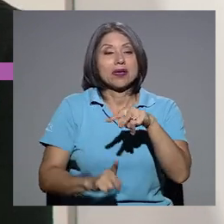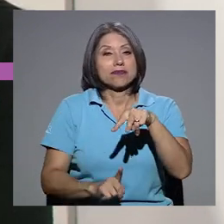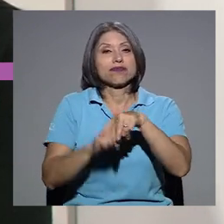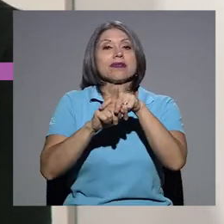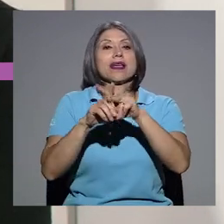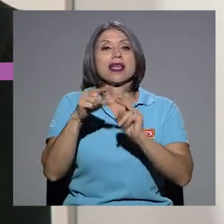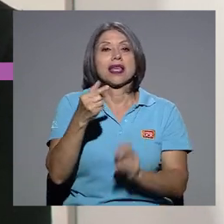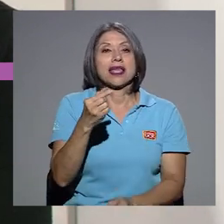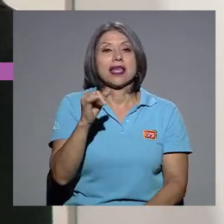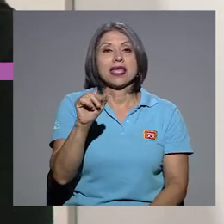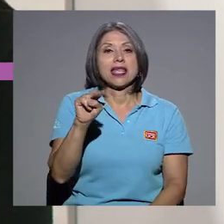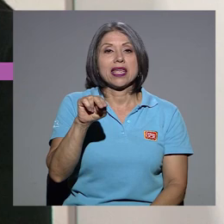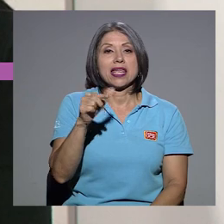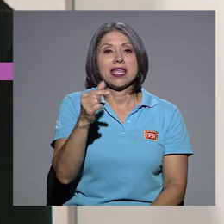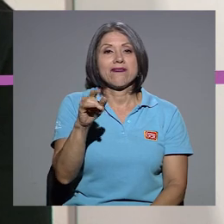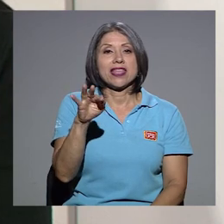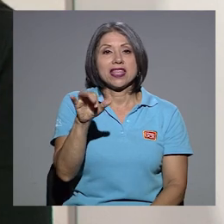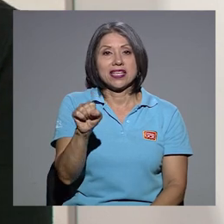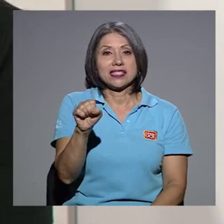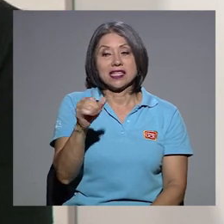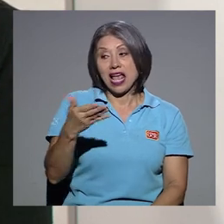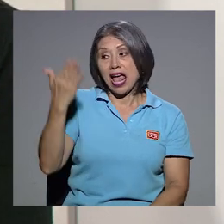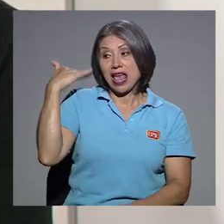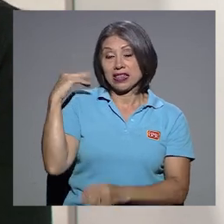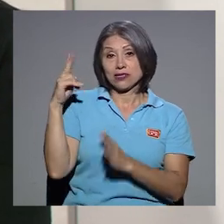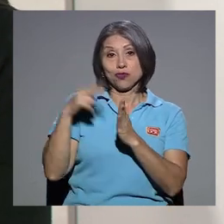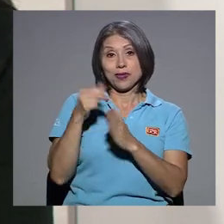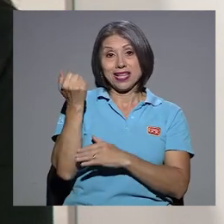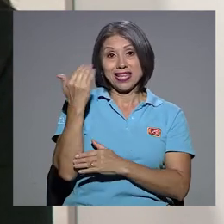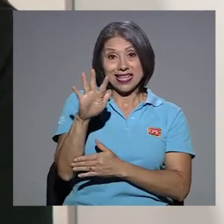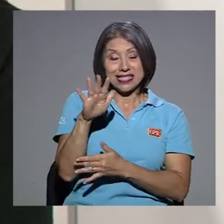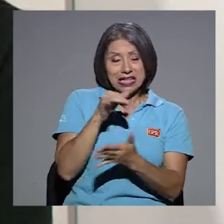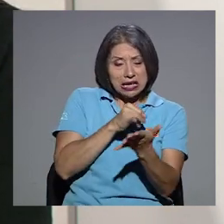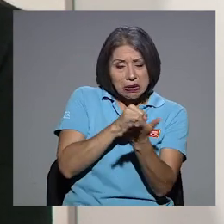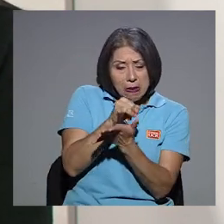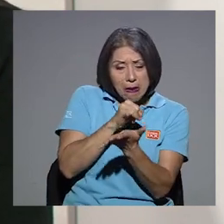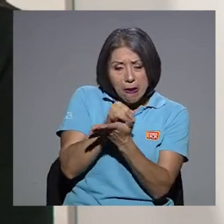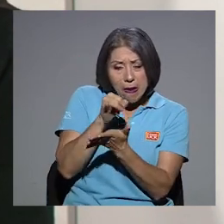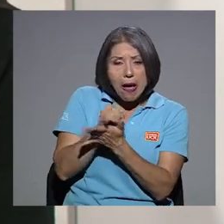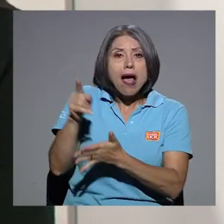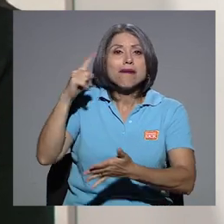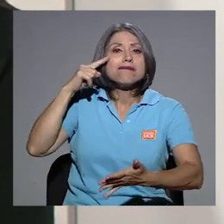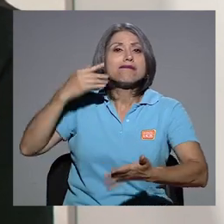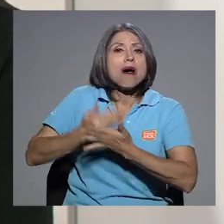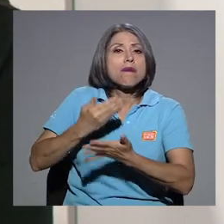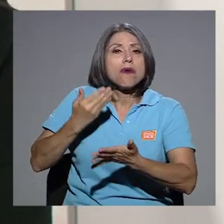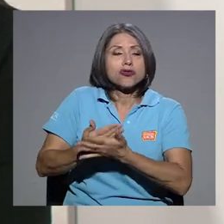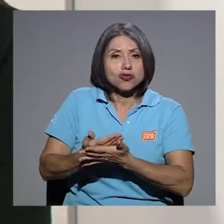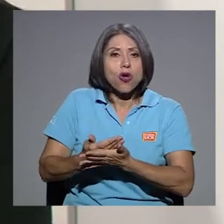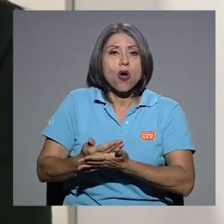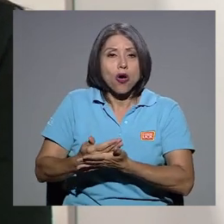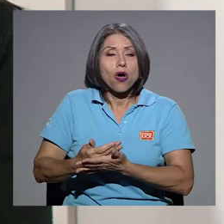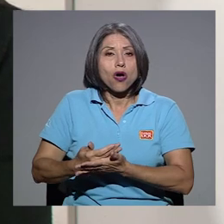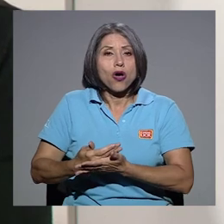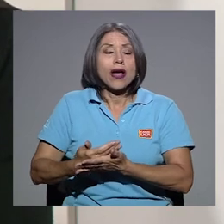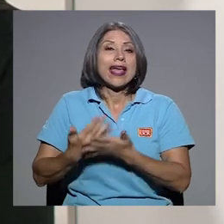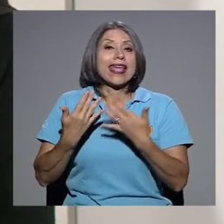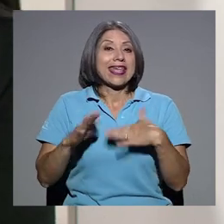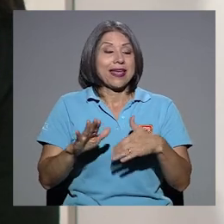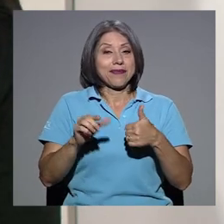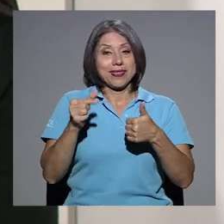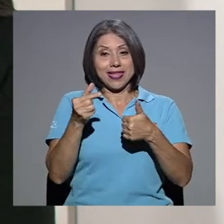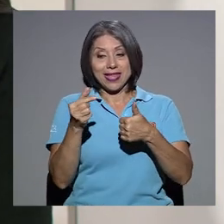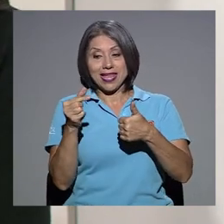estudio que se realizó en el 2015 acá demostró que la relación